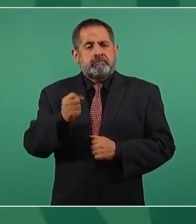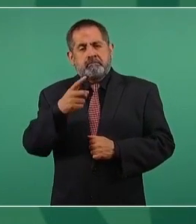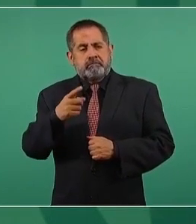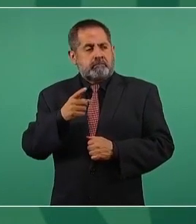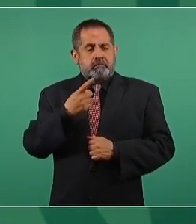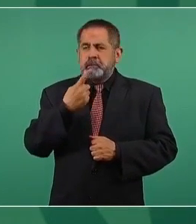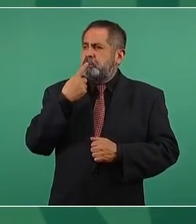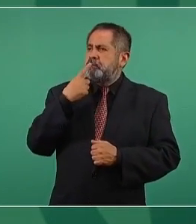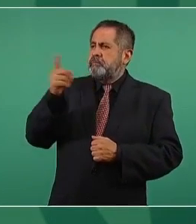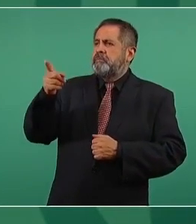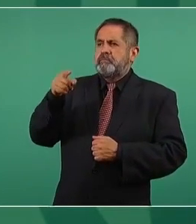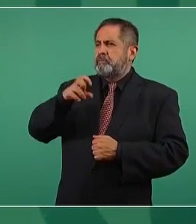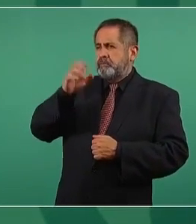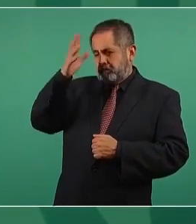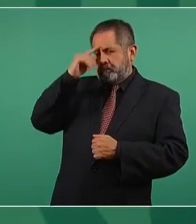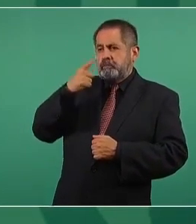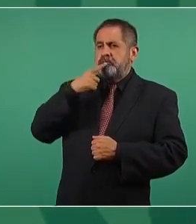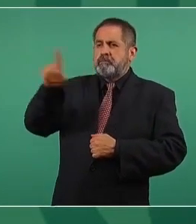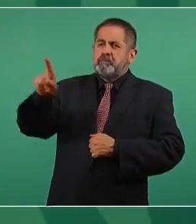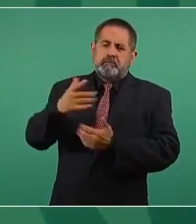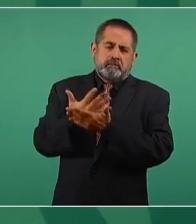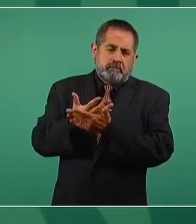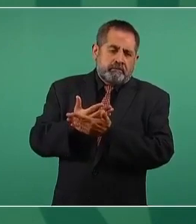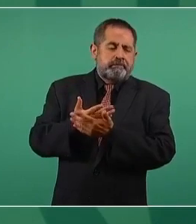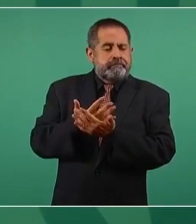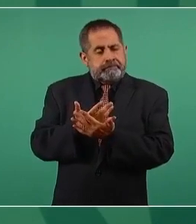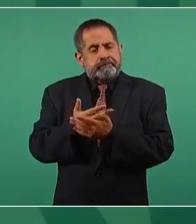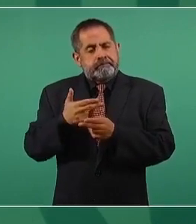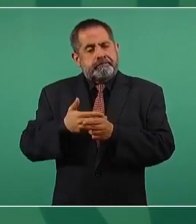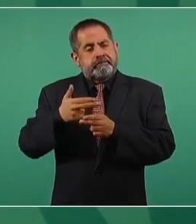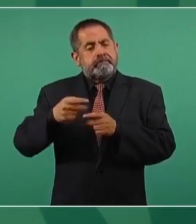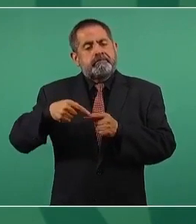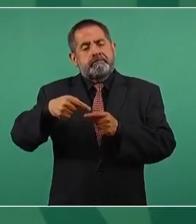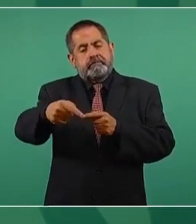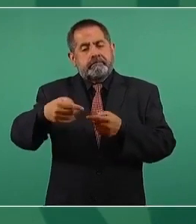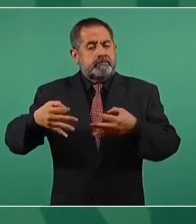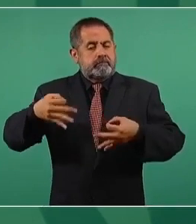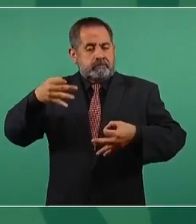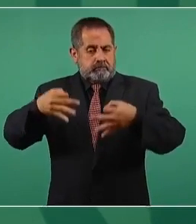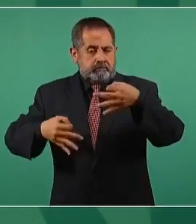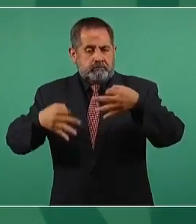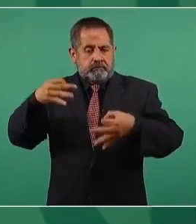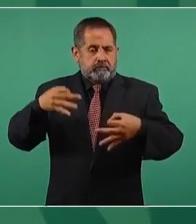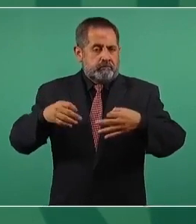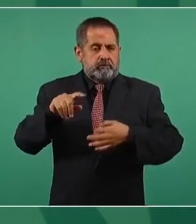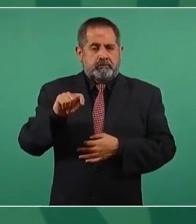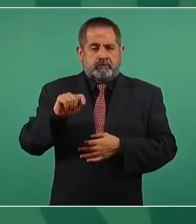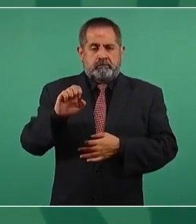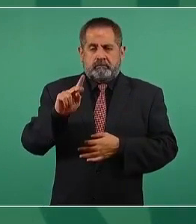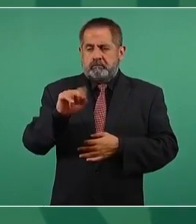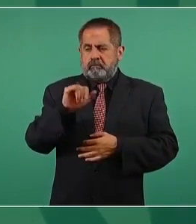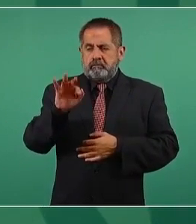impugnaciones, hay que esperar a que el tribunal decida,